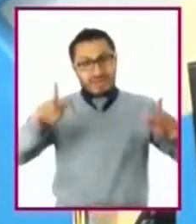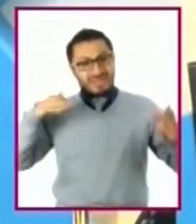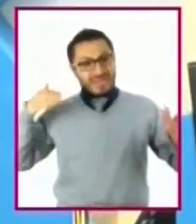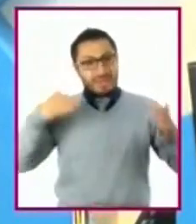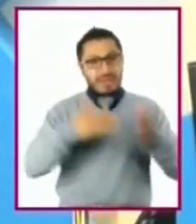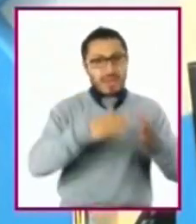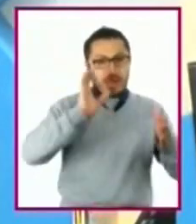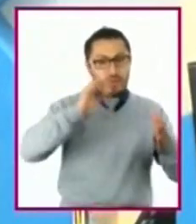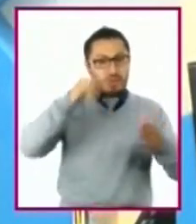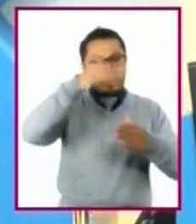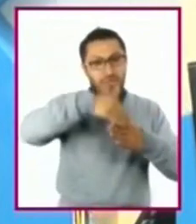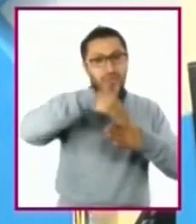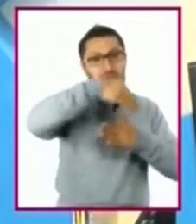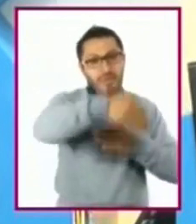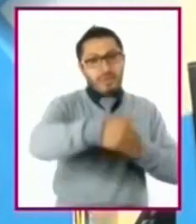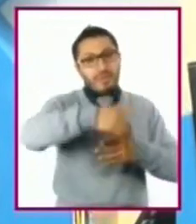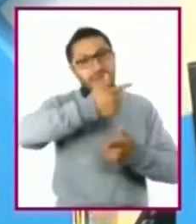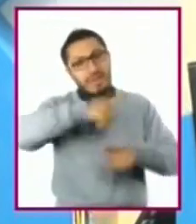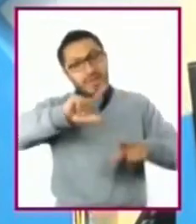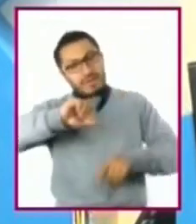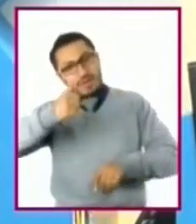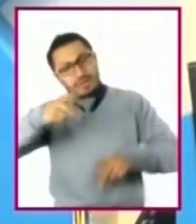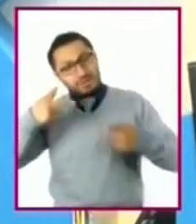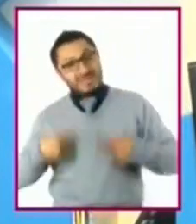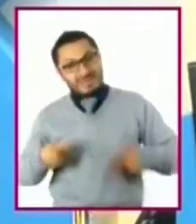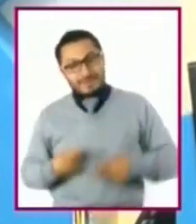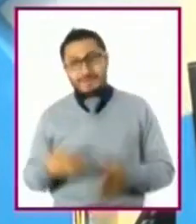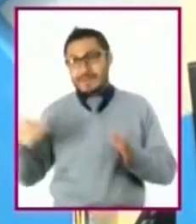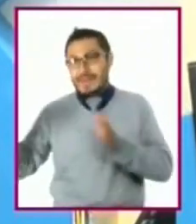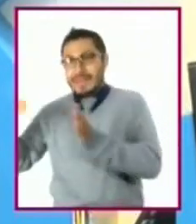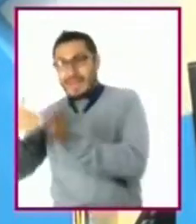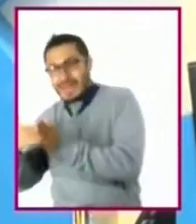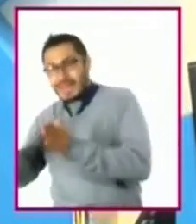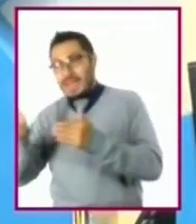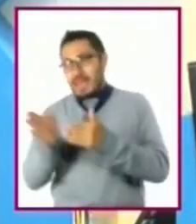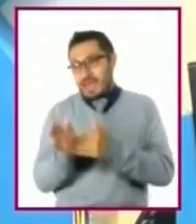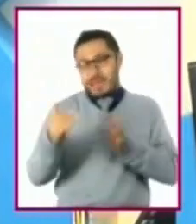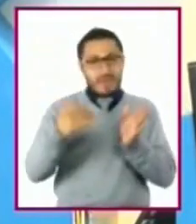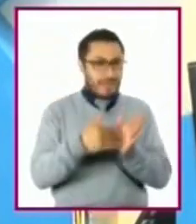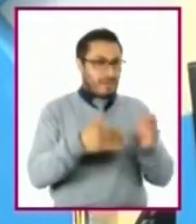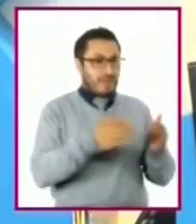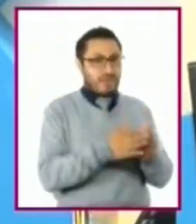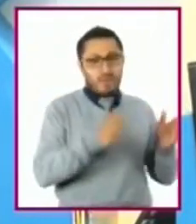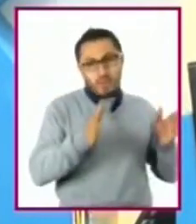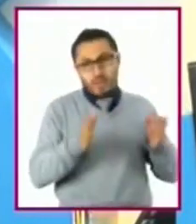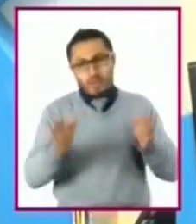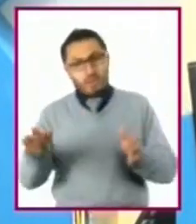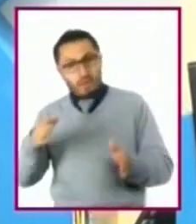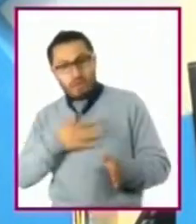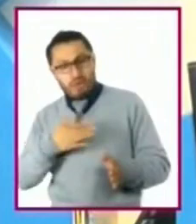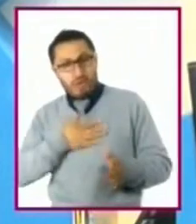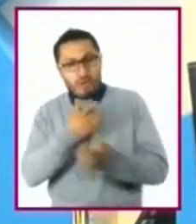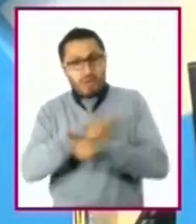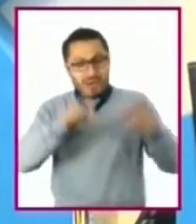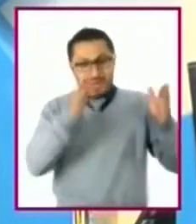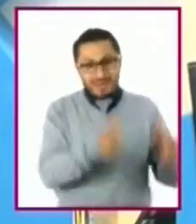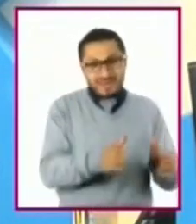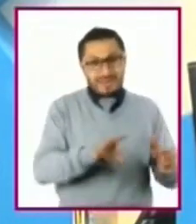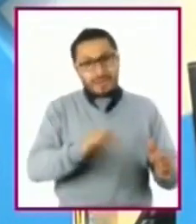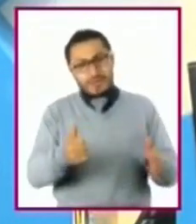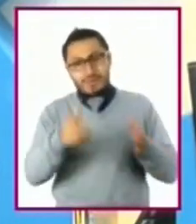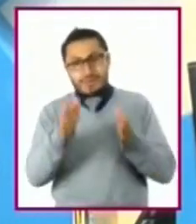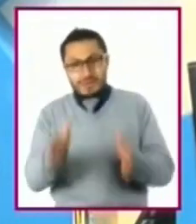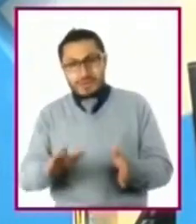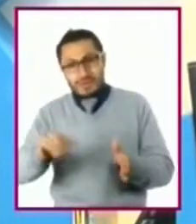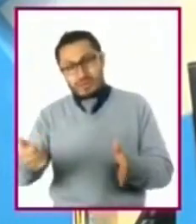demás. Se suele decir en relación con estos límites que, a la vez, permiten que mis derechos sean protegidos por medio de